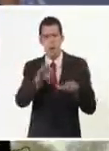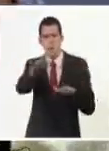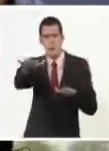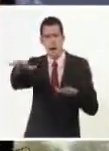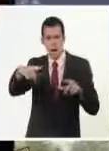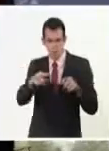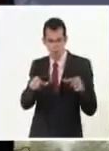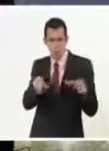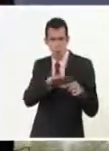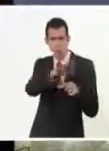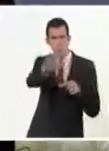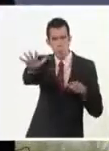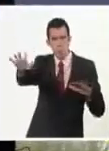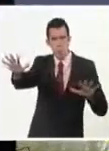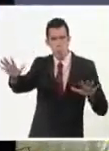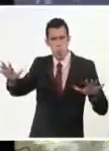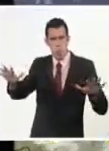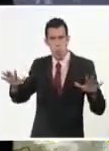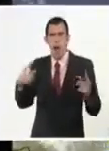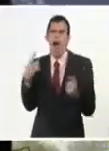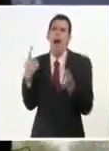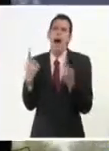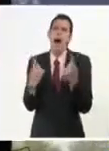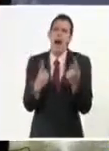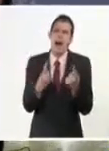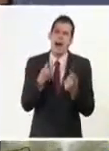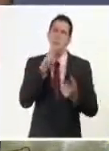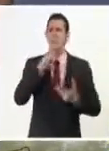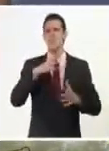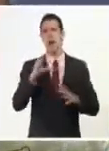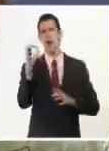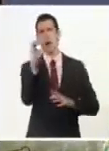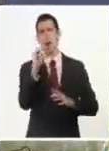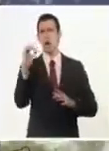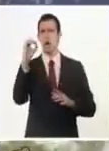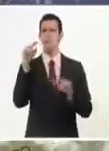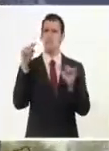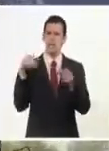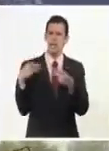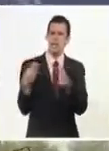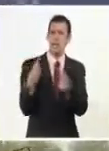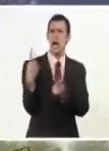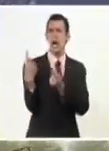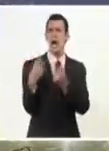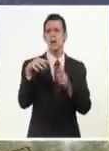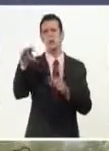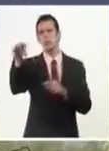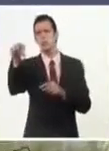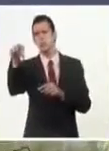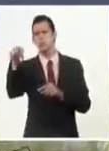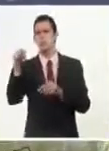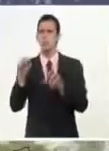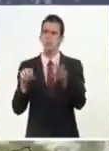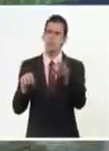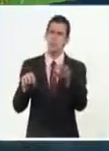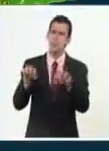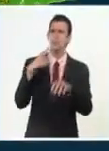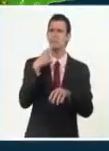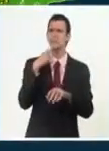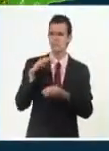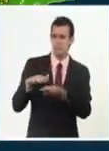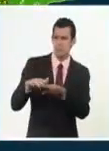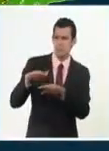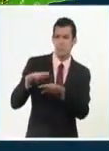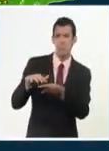nublados bajos llegan a zonas de la costa norte del extremo más oriental y generan aislados chubascos con acumulados muy poco significativos.